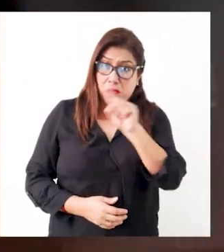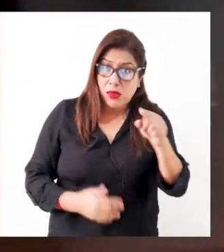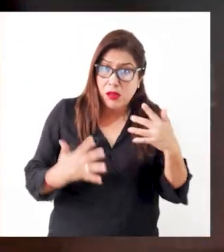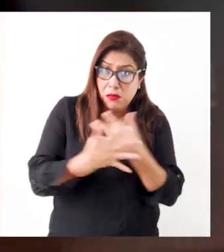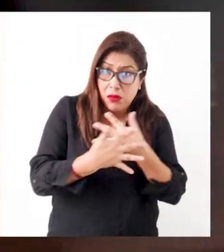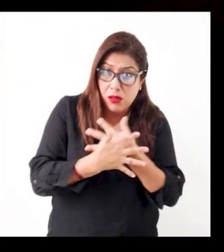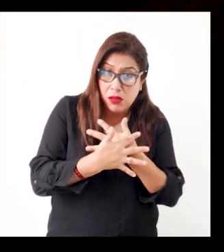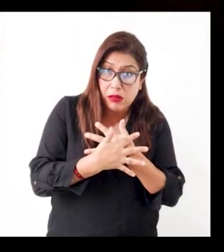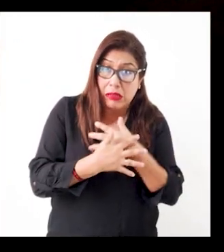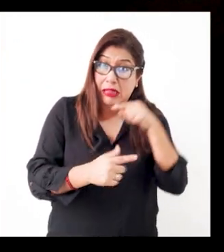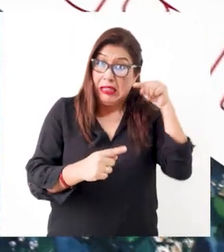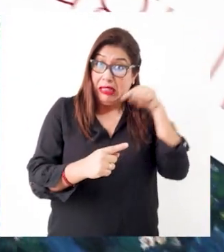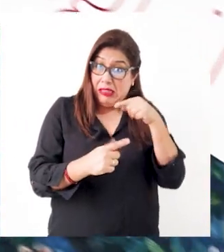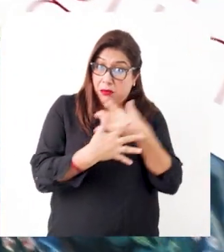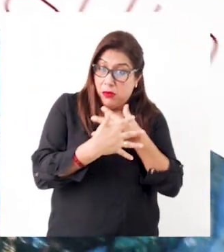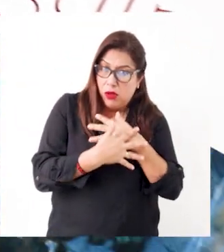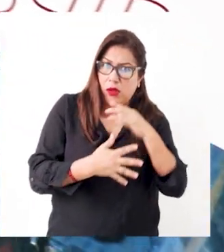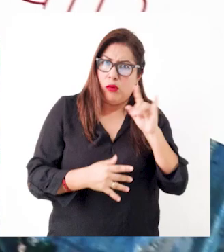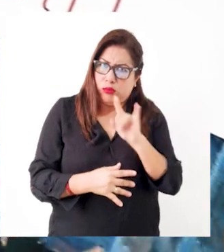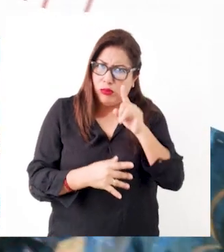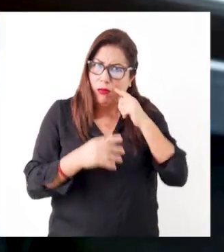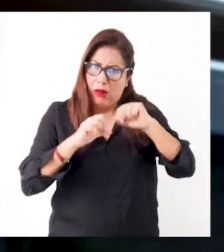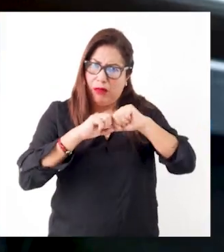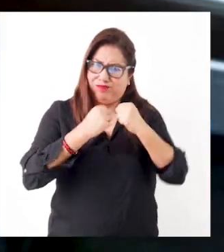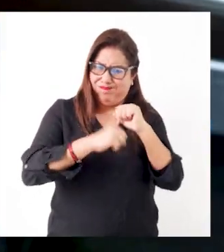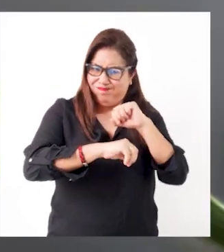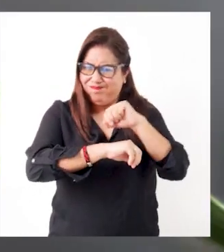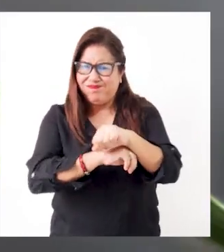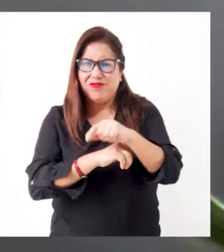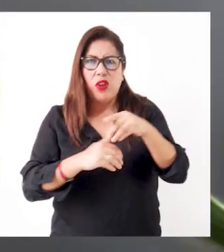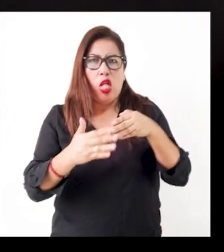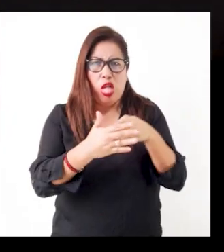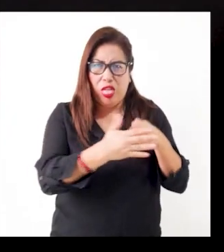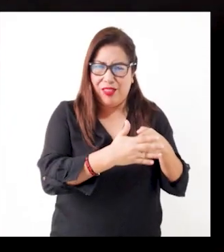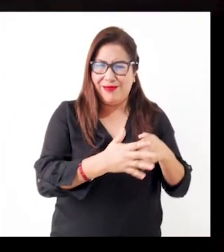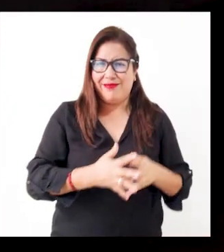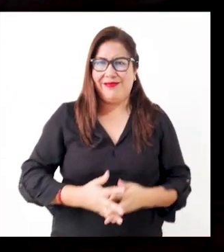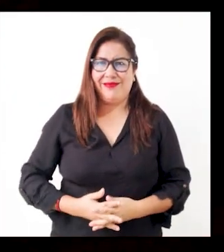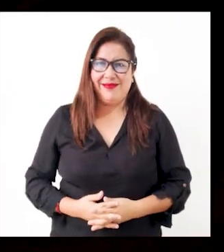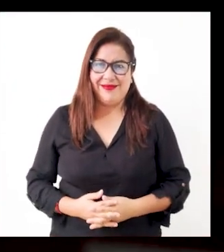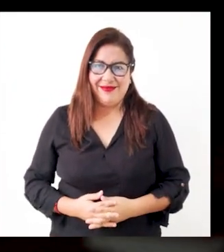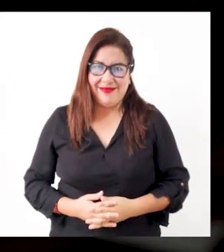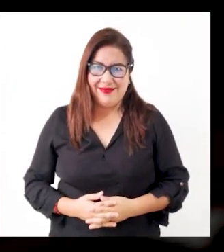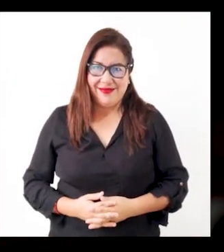Si tienen miedo, usen ese miedo para romper los obstáculos.